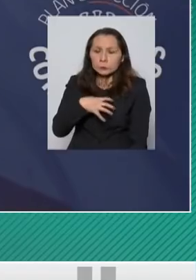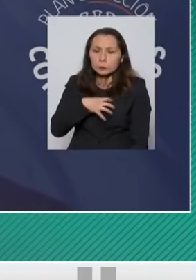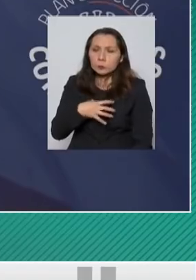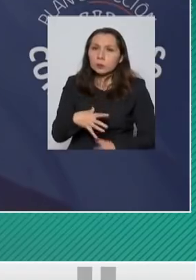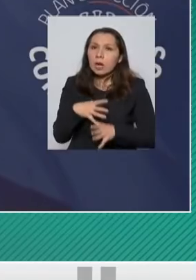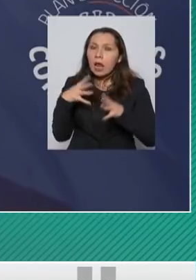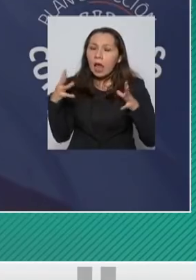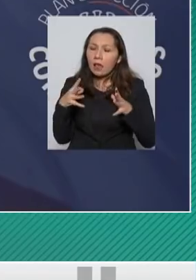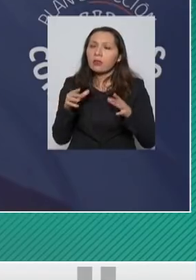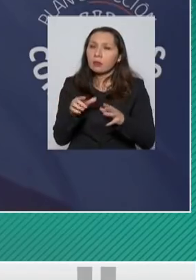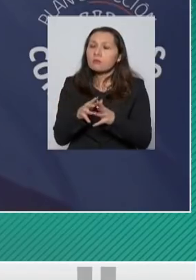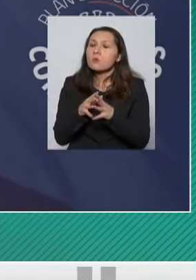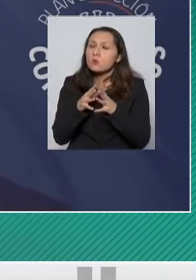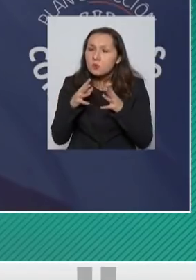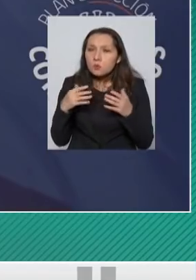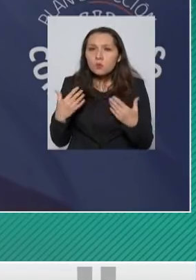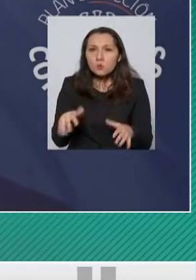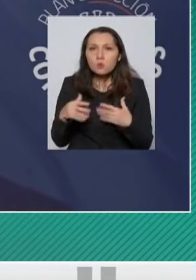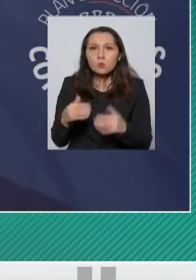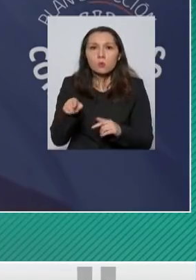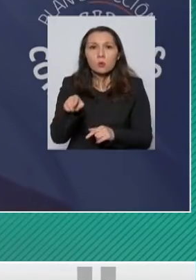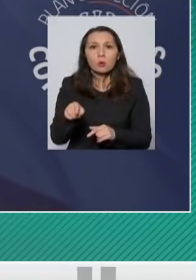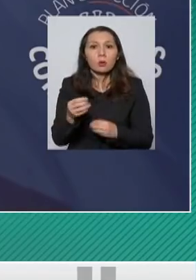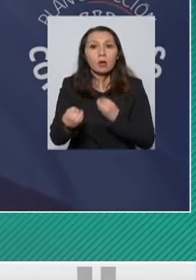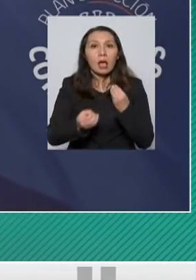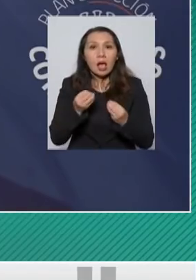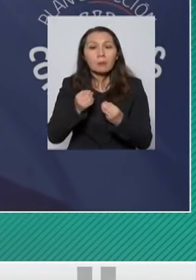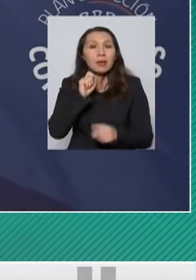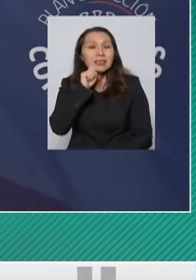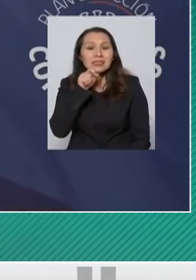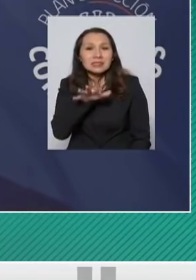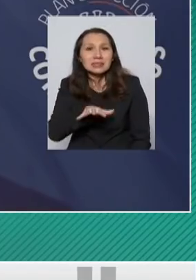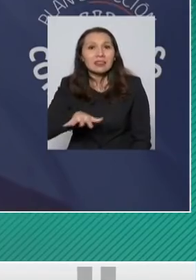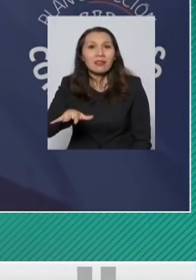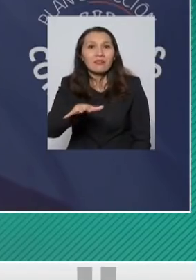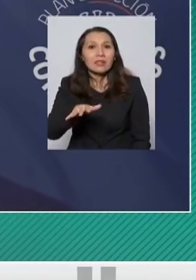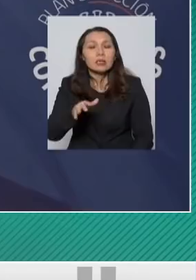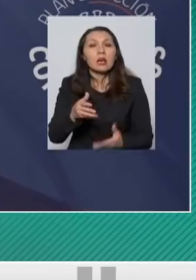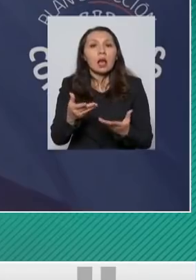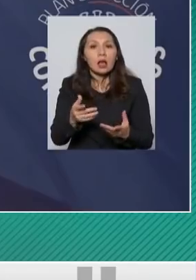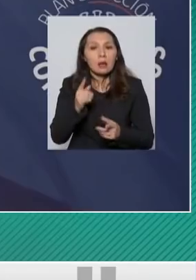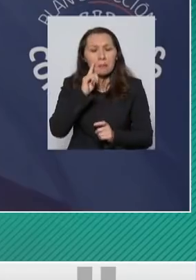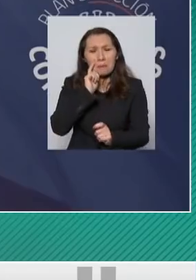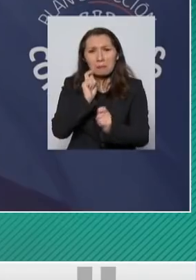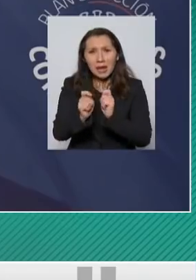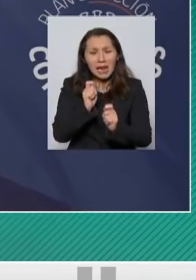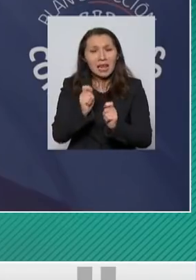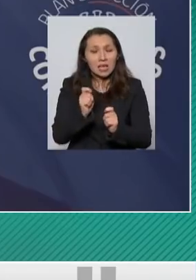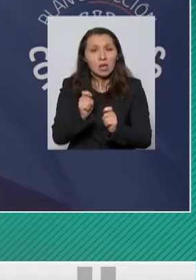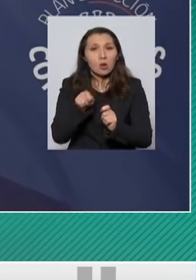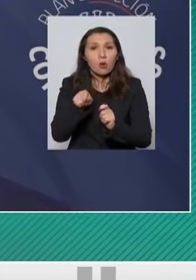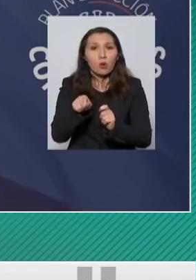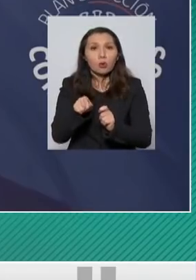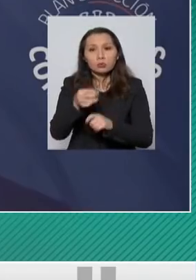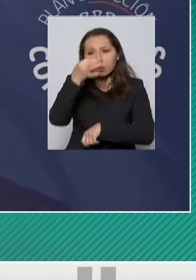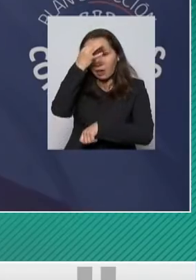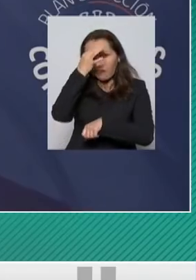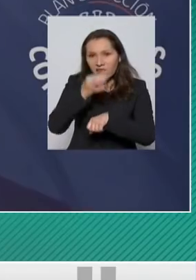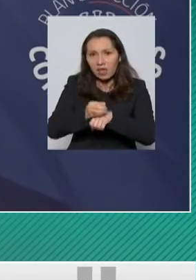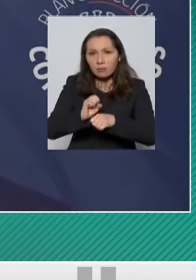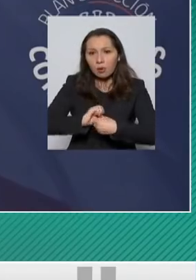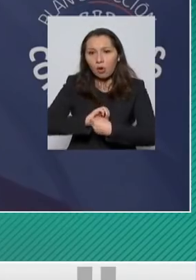tremendo, terrible, por la significación que significa el riesgo de enfermar